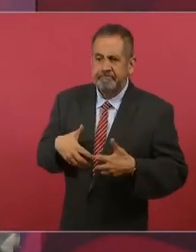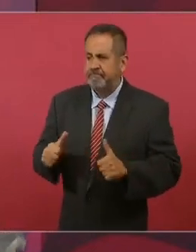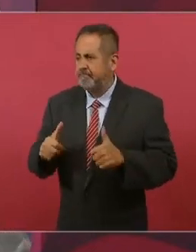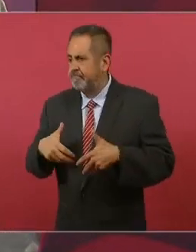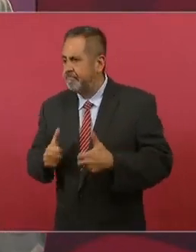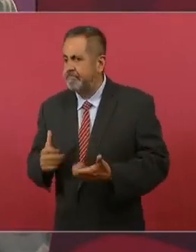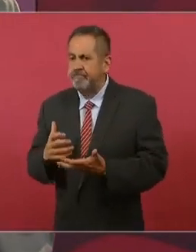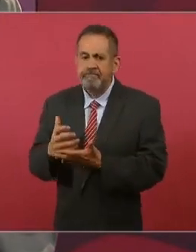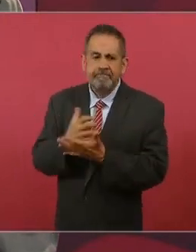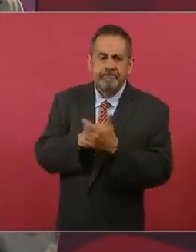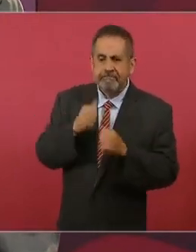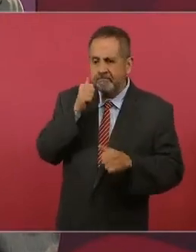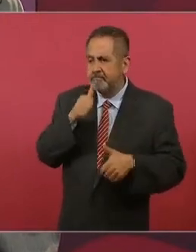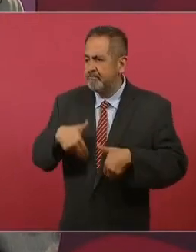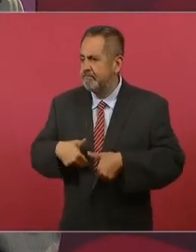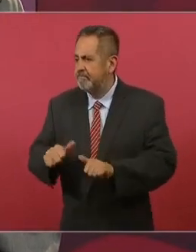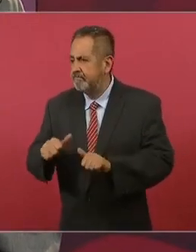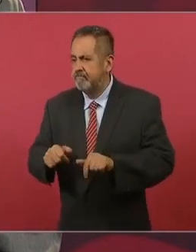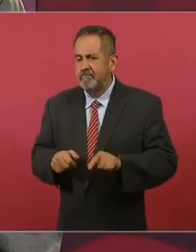de dinero.